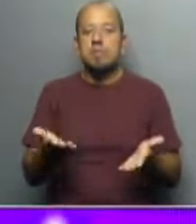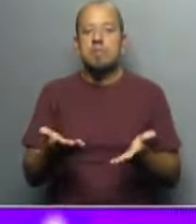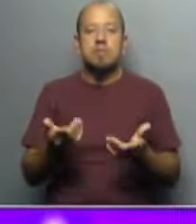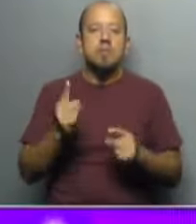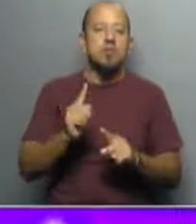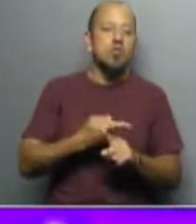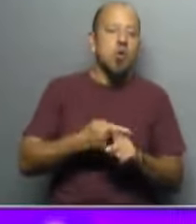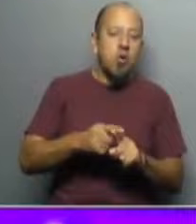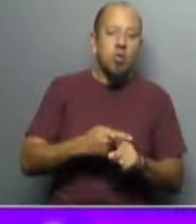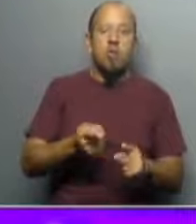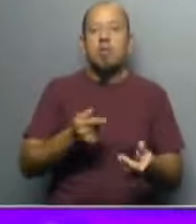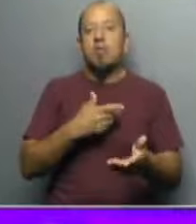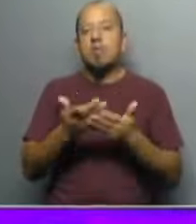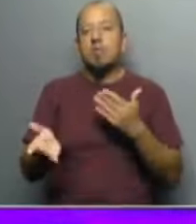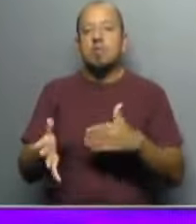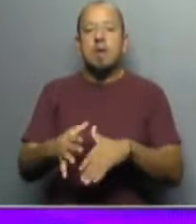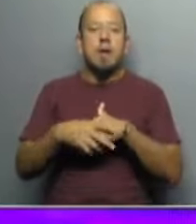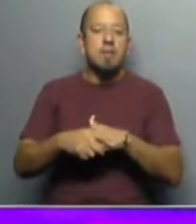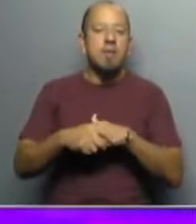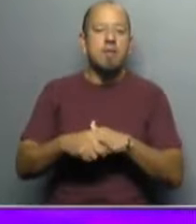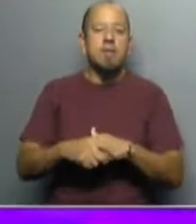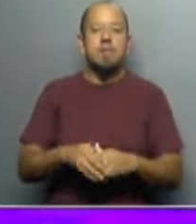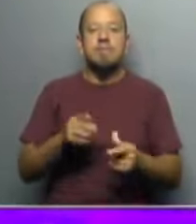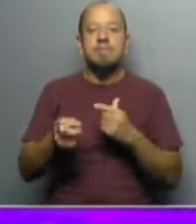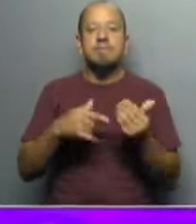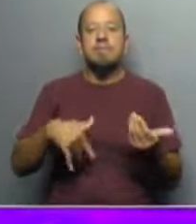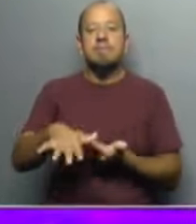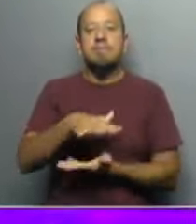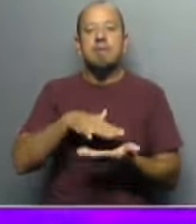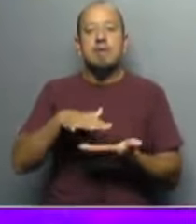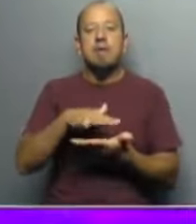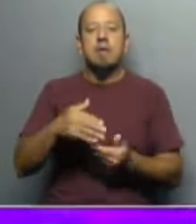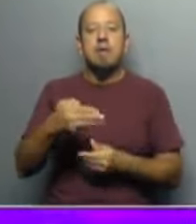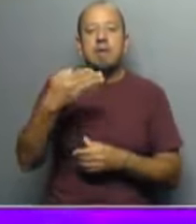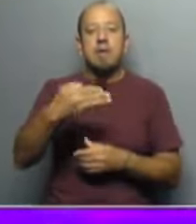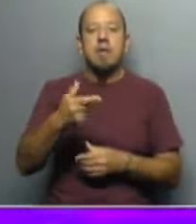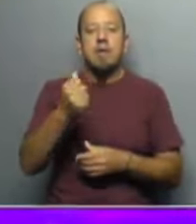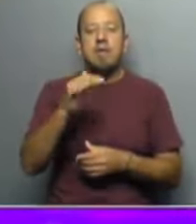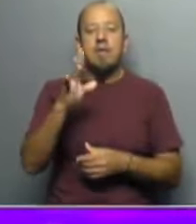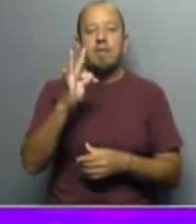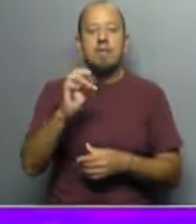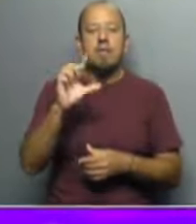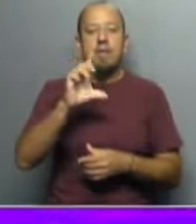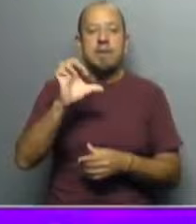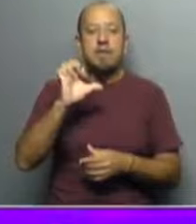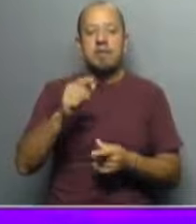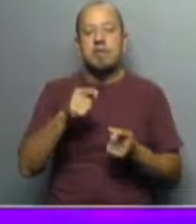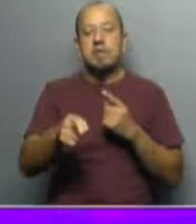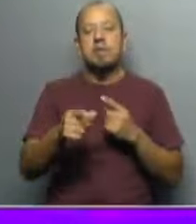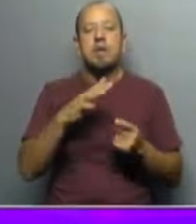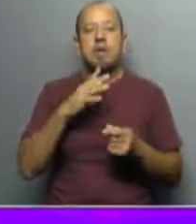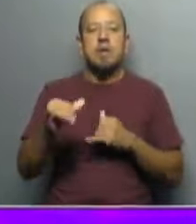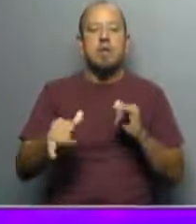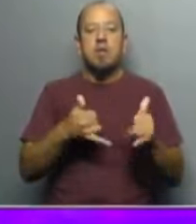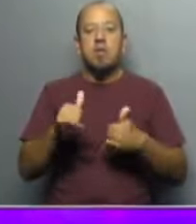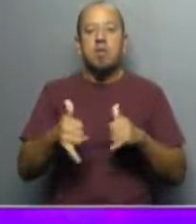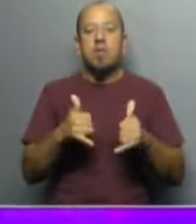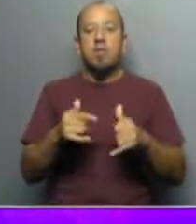amigos, amigas. Y bueno, y este lugar es el Parque Valle. Estuve por la zona en la que hay juegos, en la